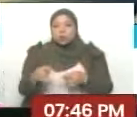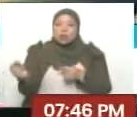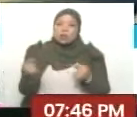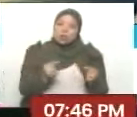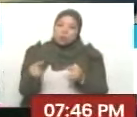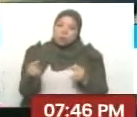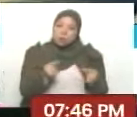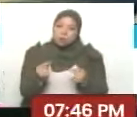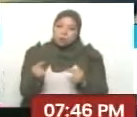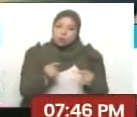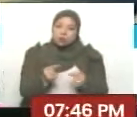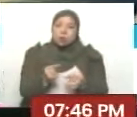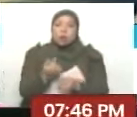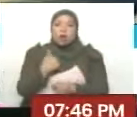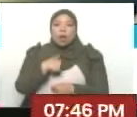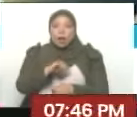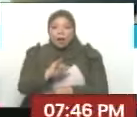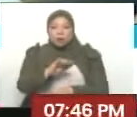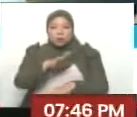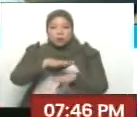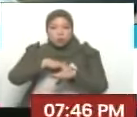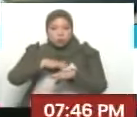debate en el que se está convocando